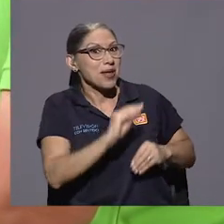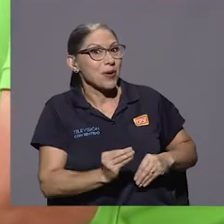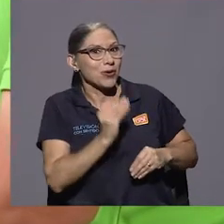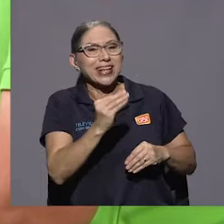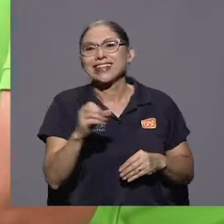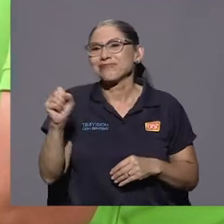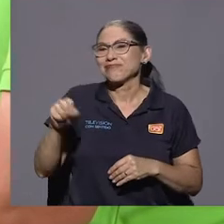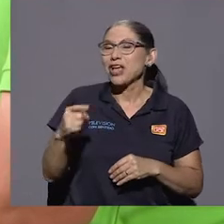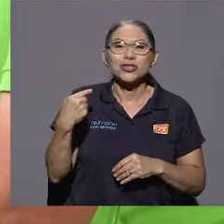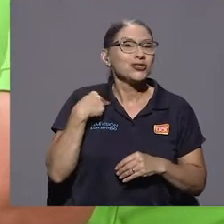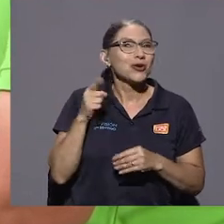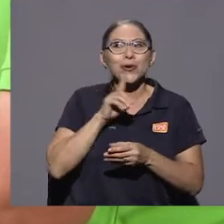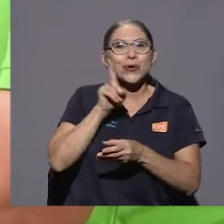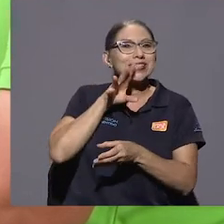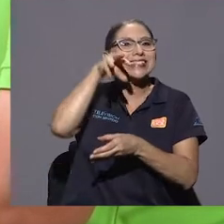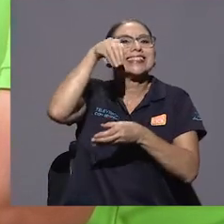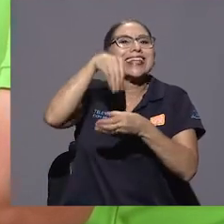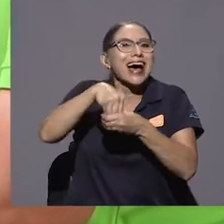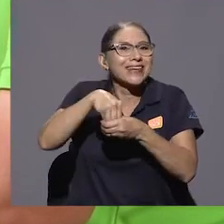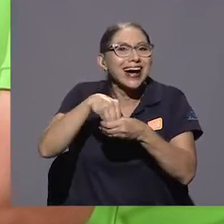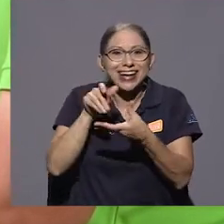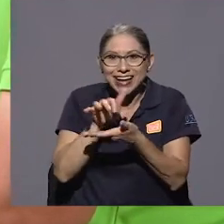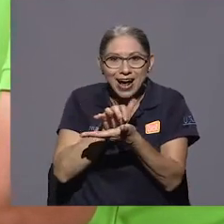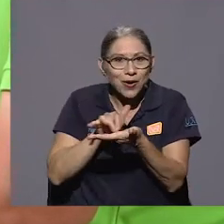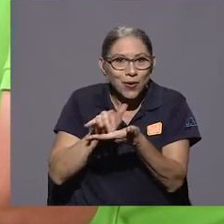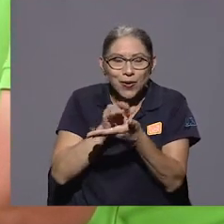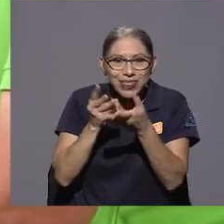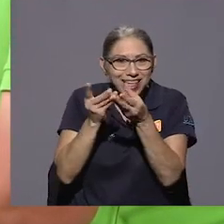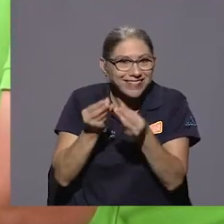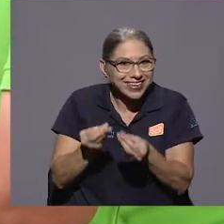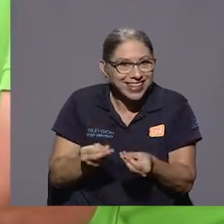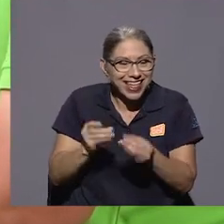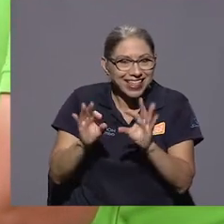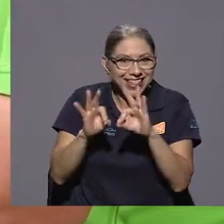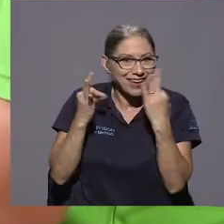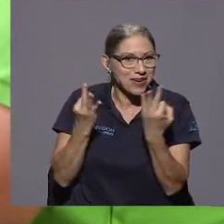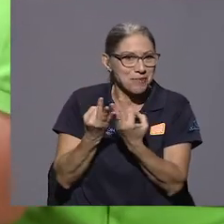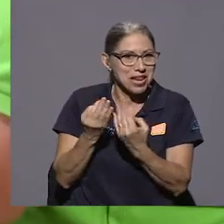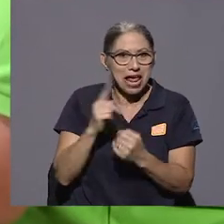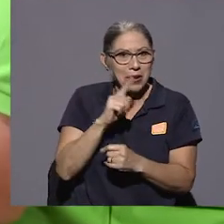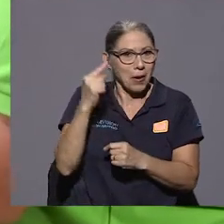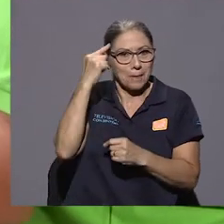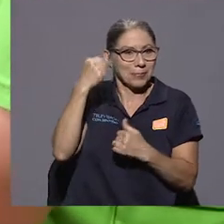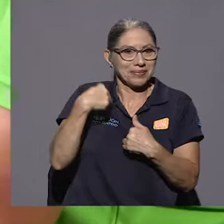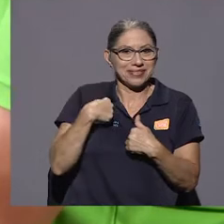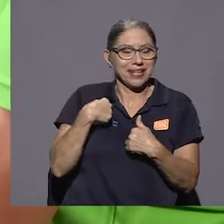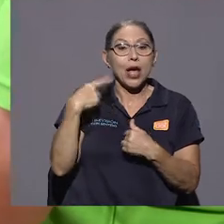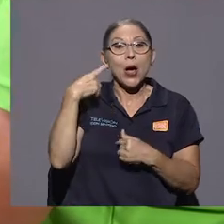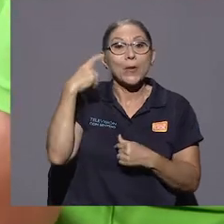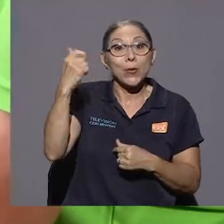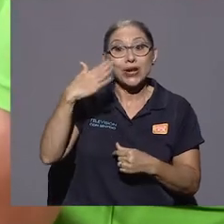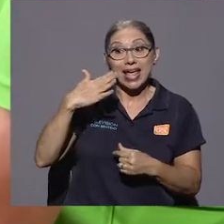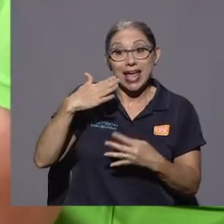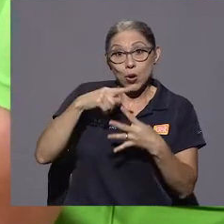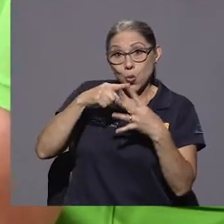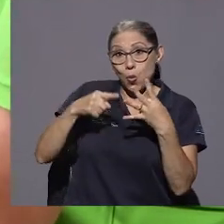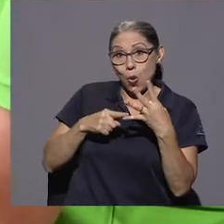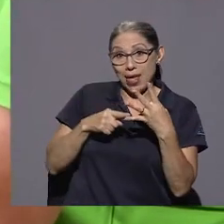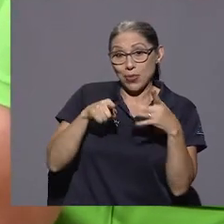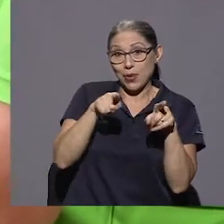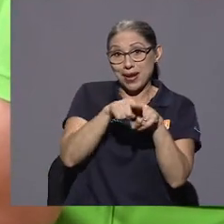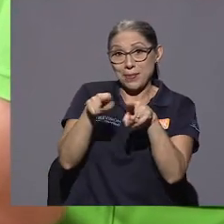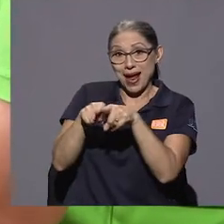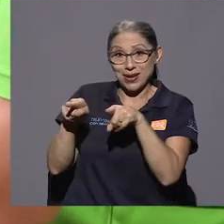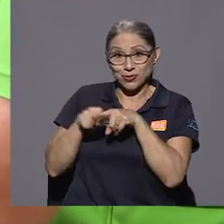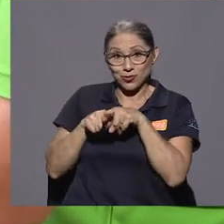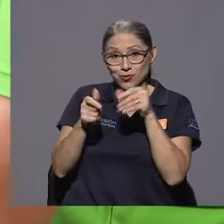yo no estaba en la contabilidad, no estaba en el presupuesto de la familia. Porque mis cuatro